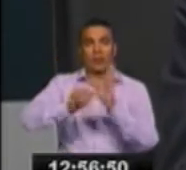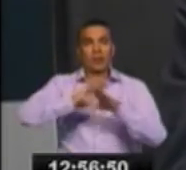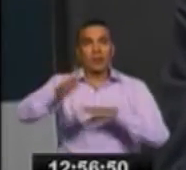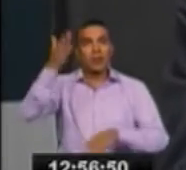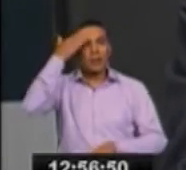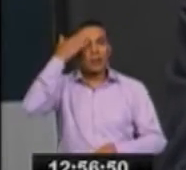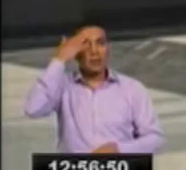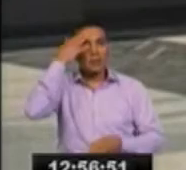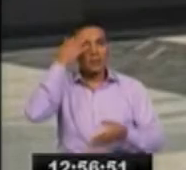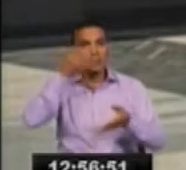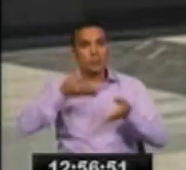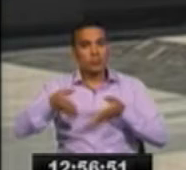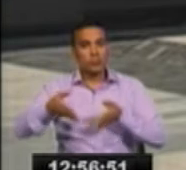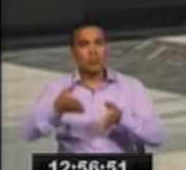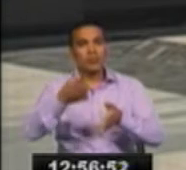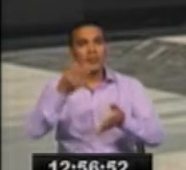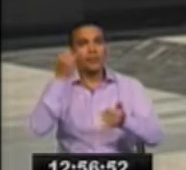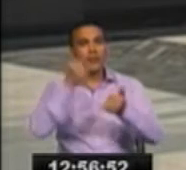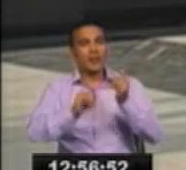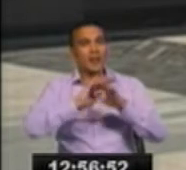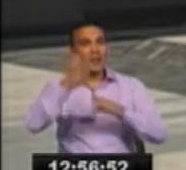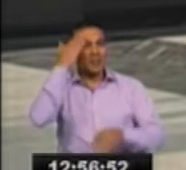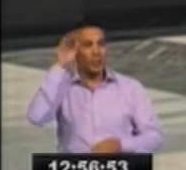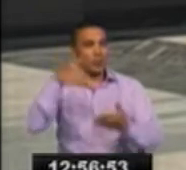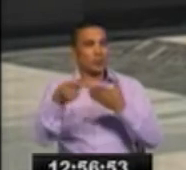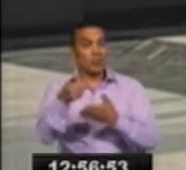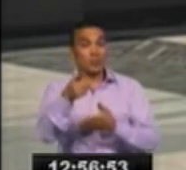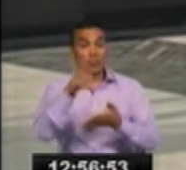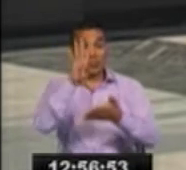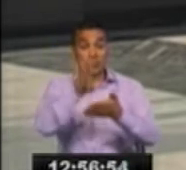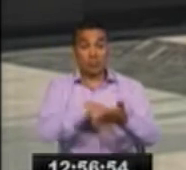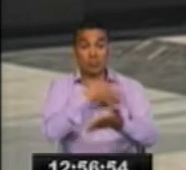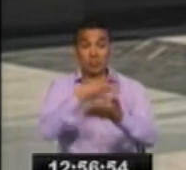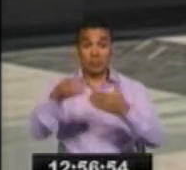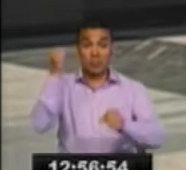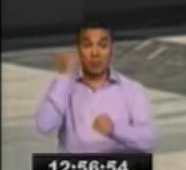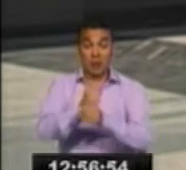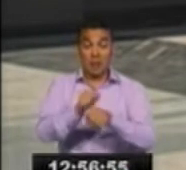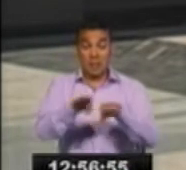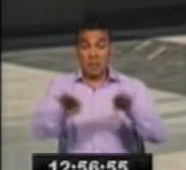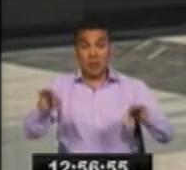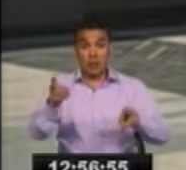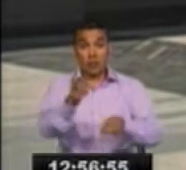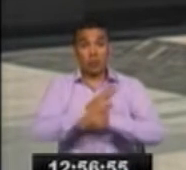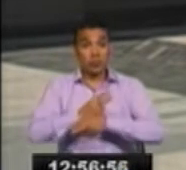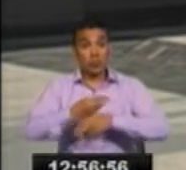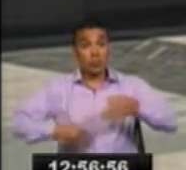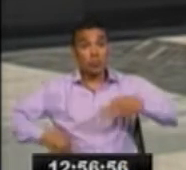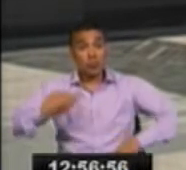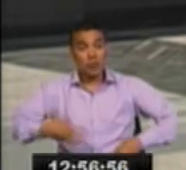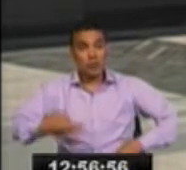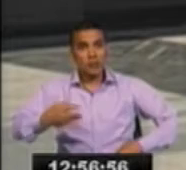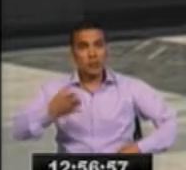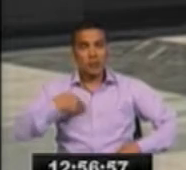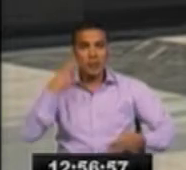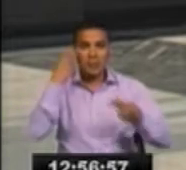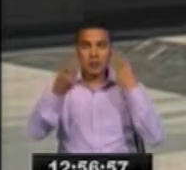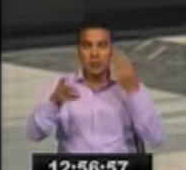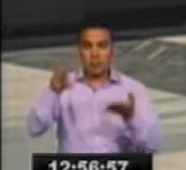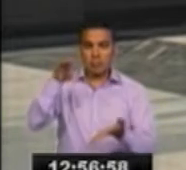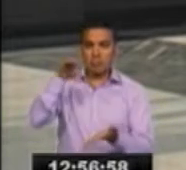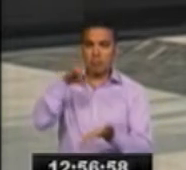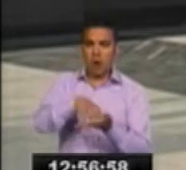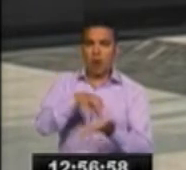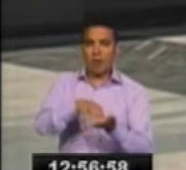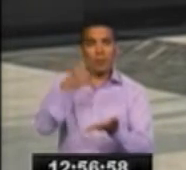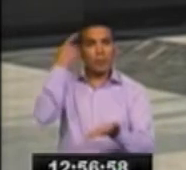nos condujo. Cabe recalcar que en el cronograma de trabajo establecido por esta mesa del Consejo de la Judicatura está visitar las provincias